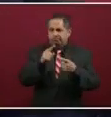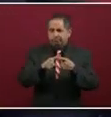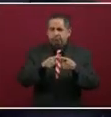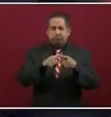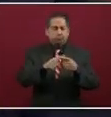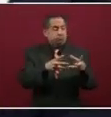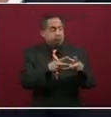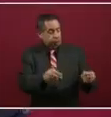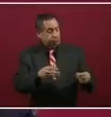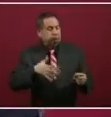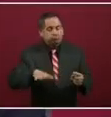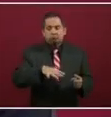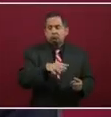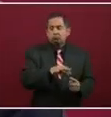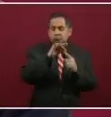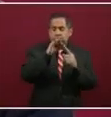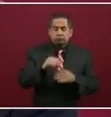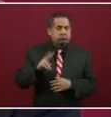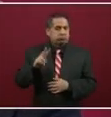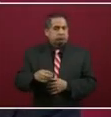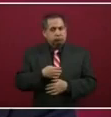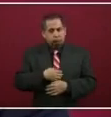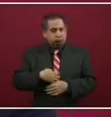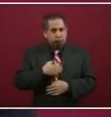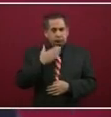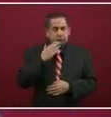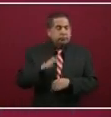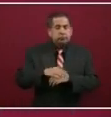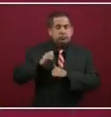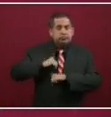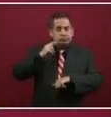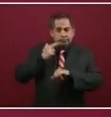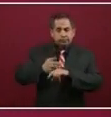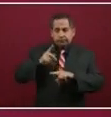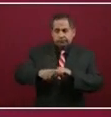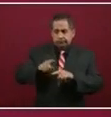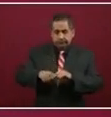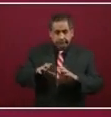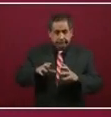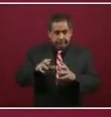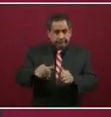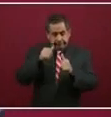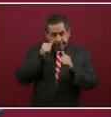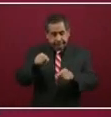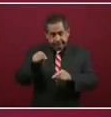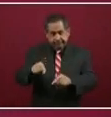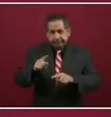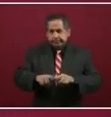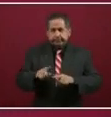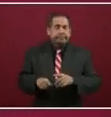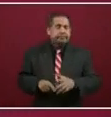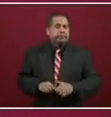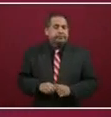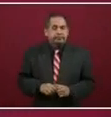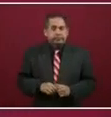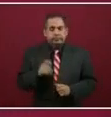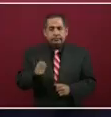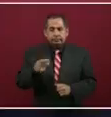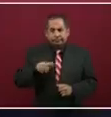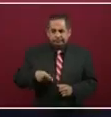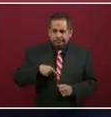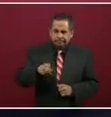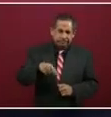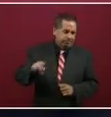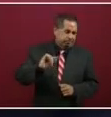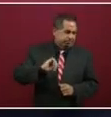estoy satisfecho porque quienes están atendiendo esta tarea son gentes